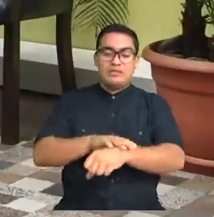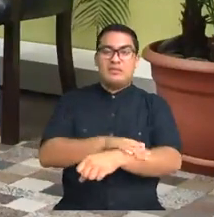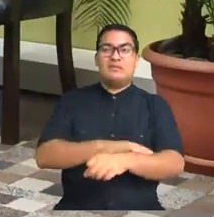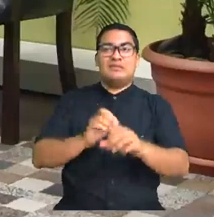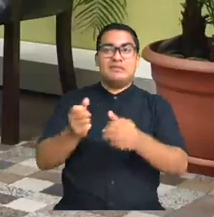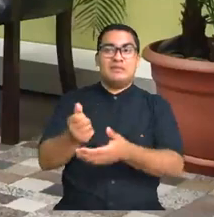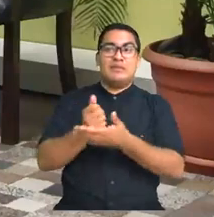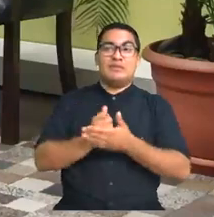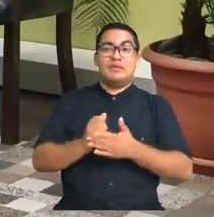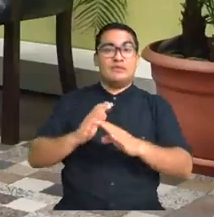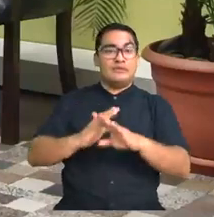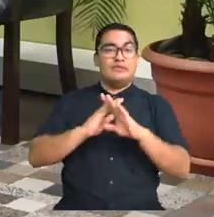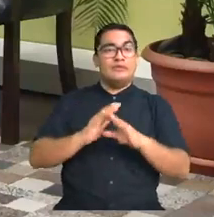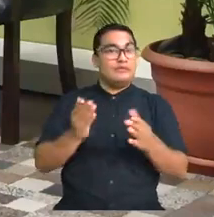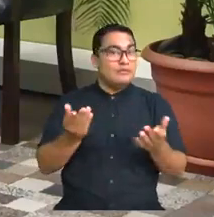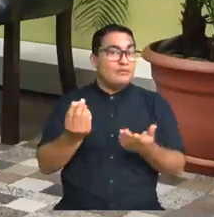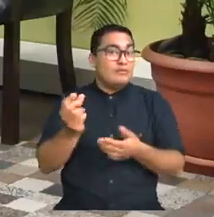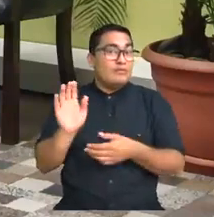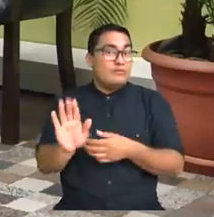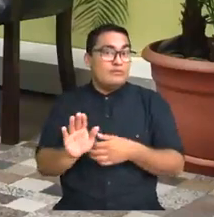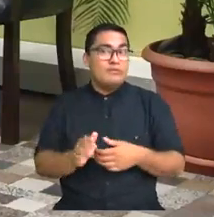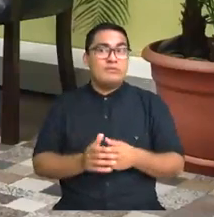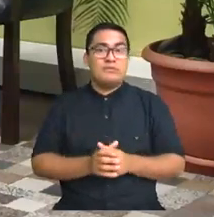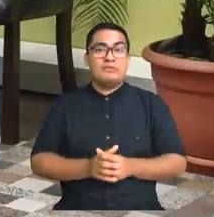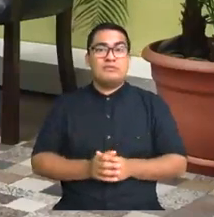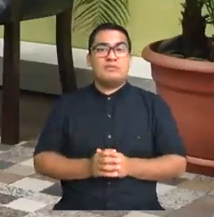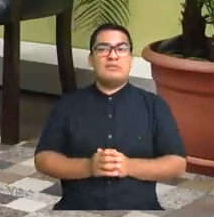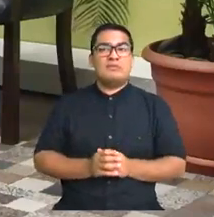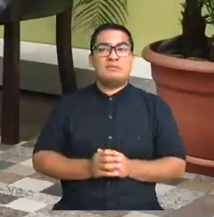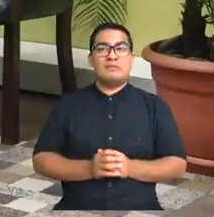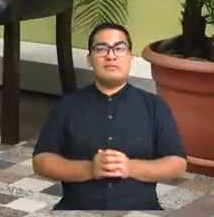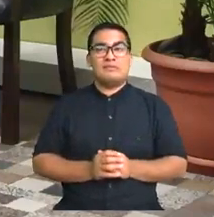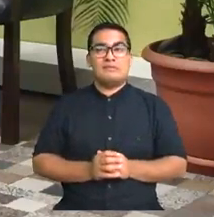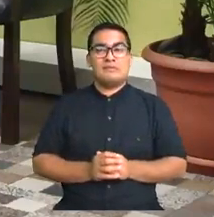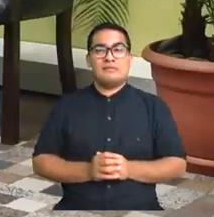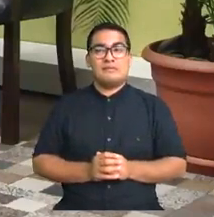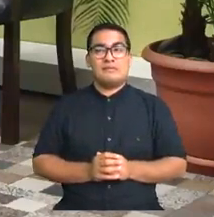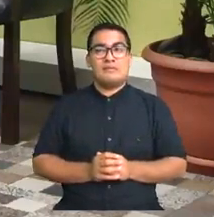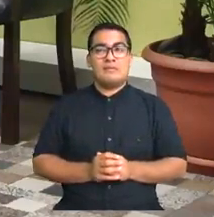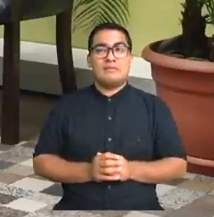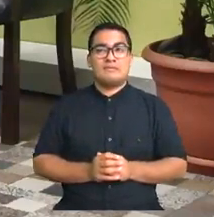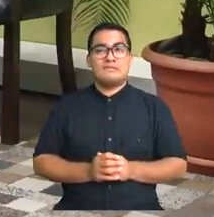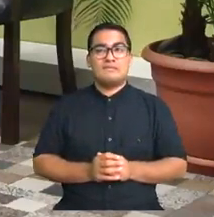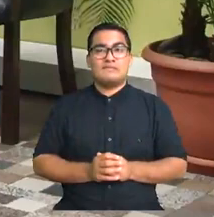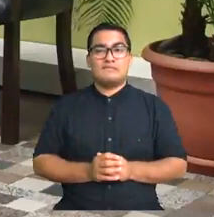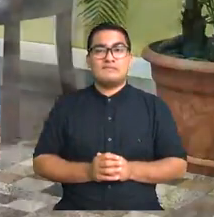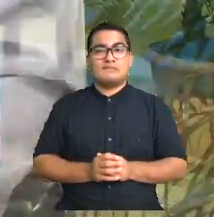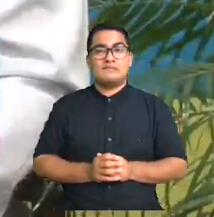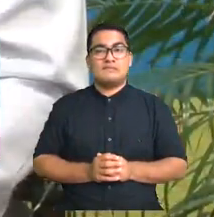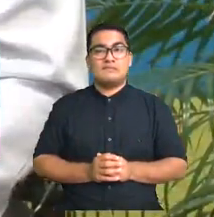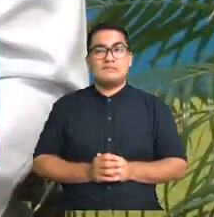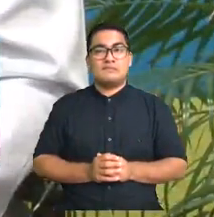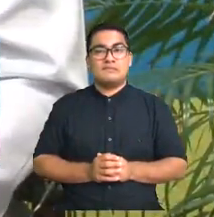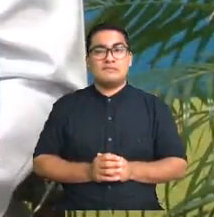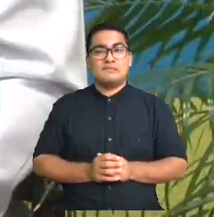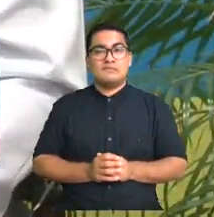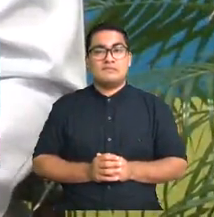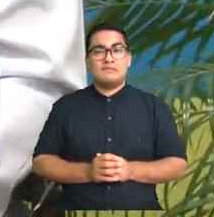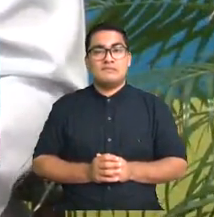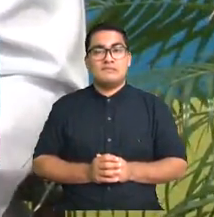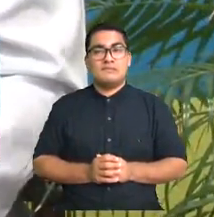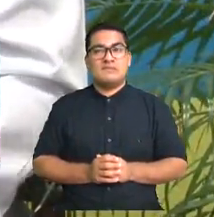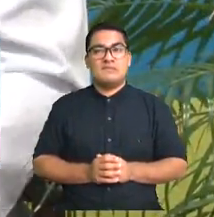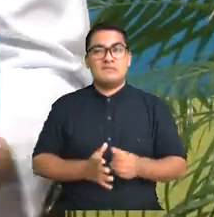o protejan la piel que tengan un costo más bajo. Generalmente, por eso lo toman en cuenta no las industrias,